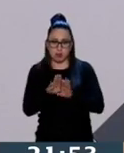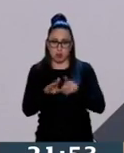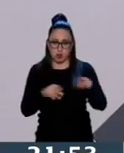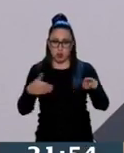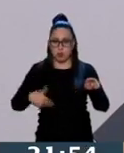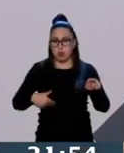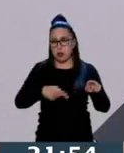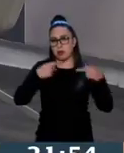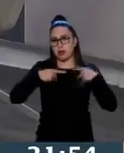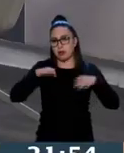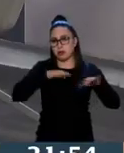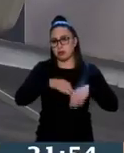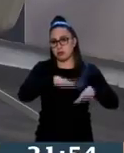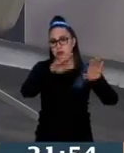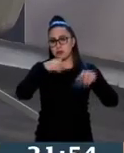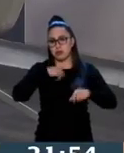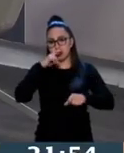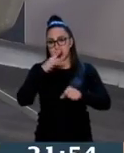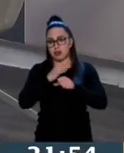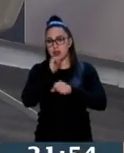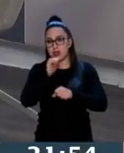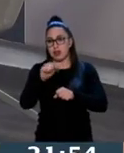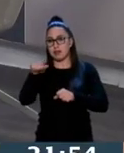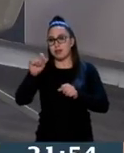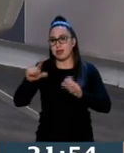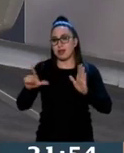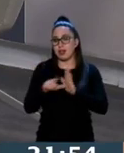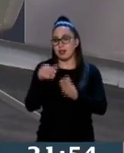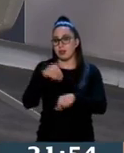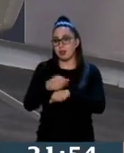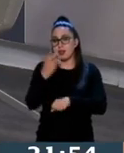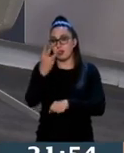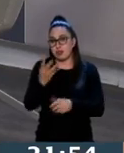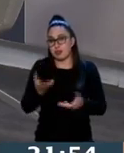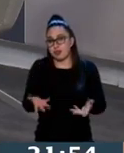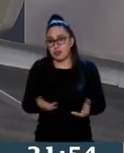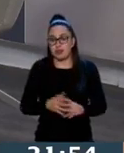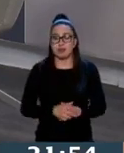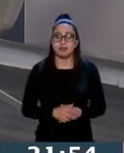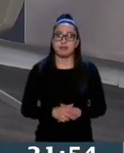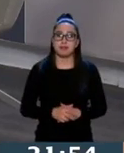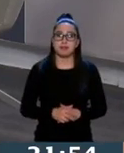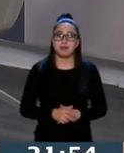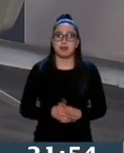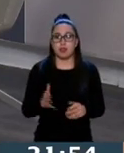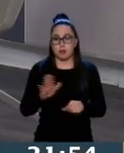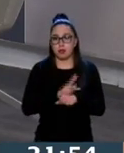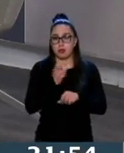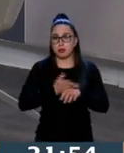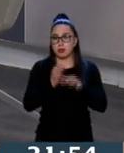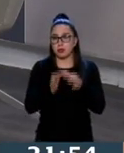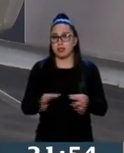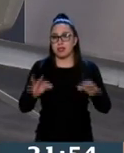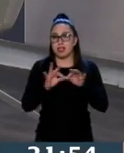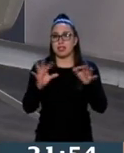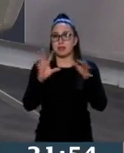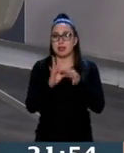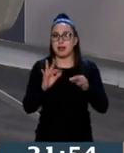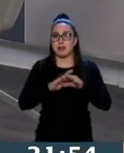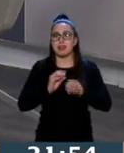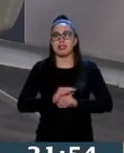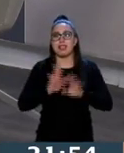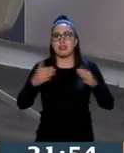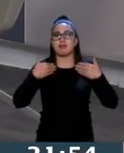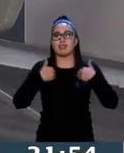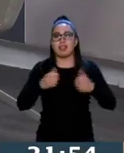responsabilidades sobre el caso de la línea 3. Entonces creo que, digamos, tener este contexto nos da un poco más de